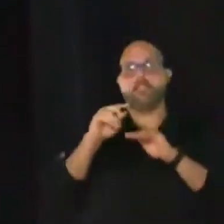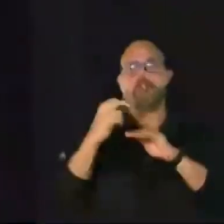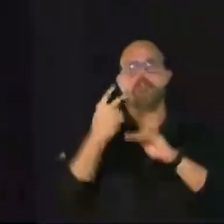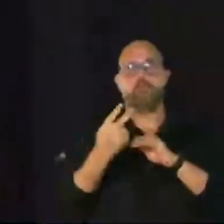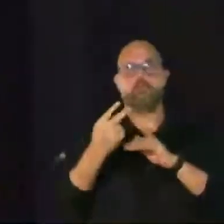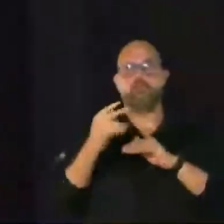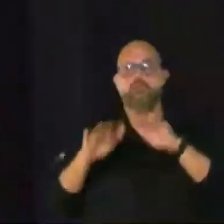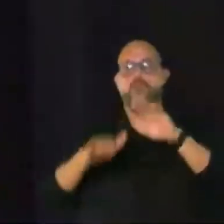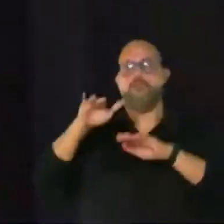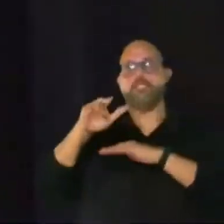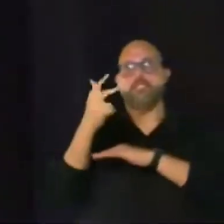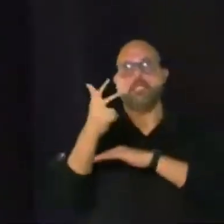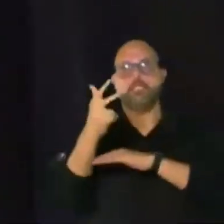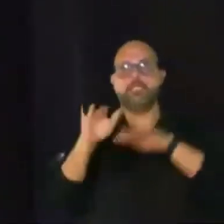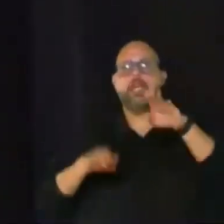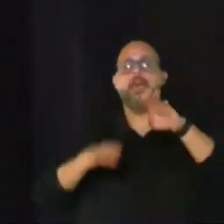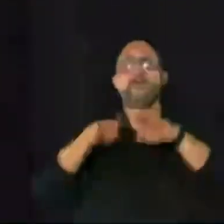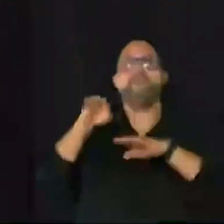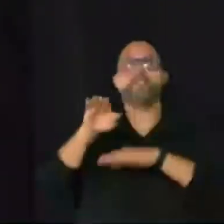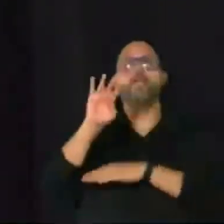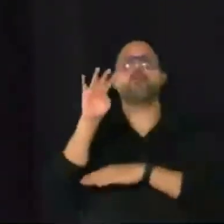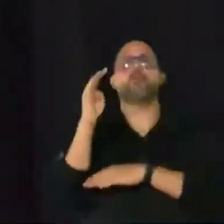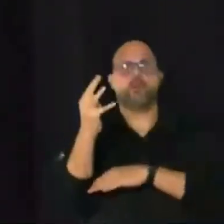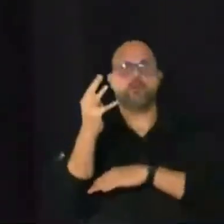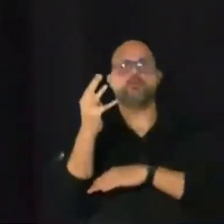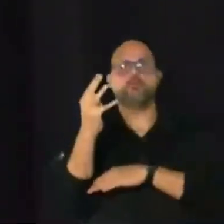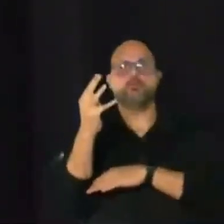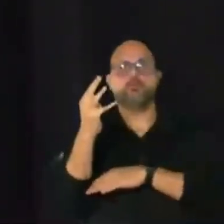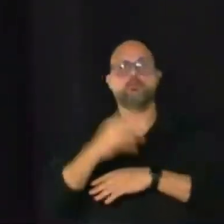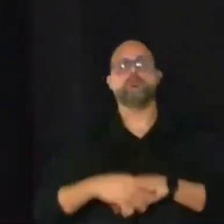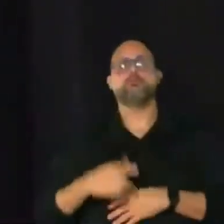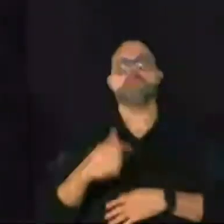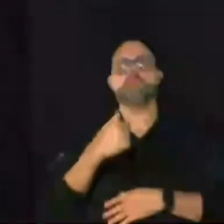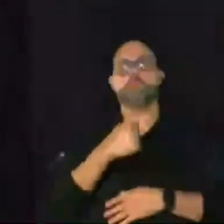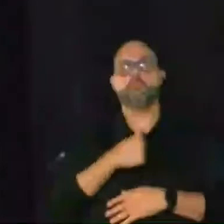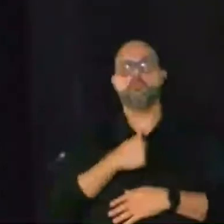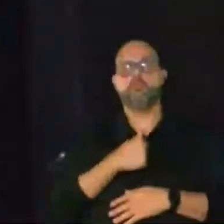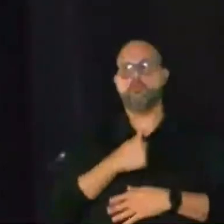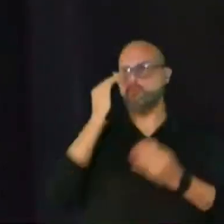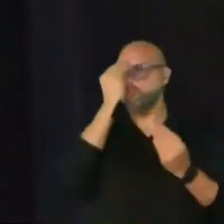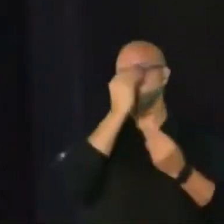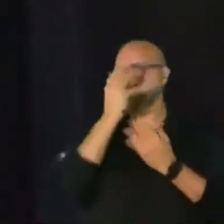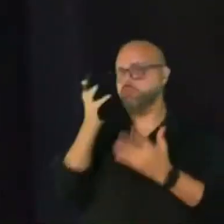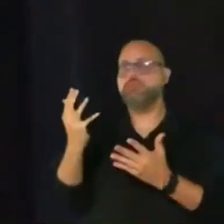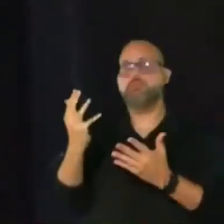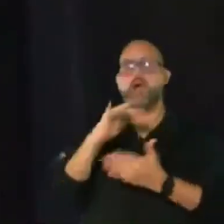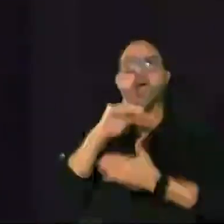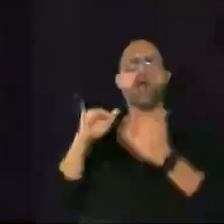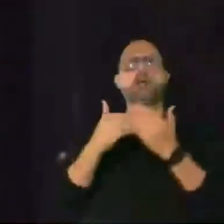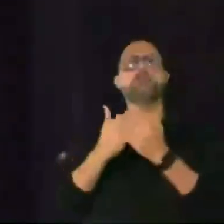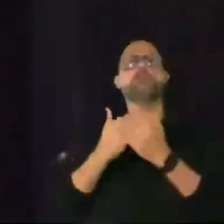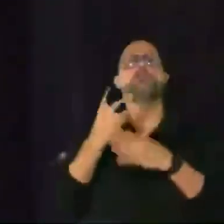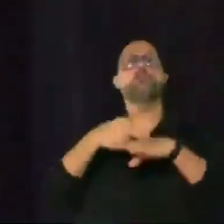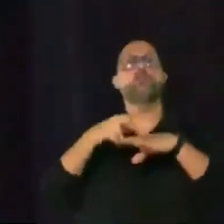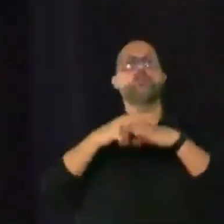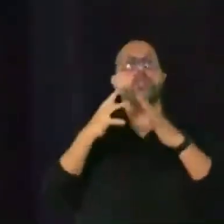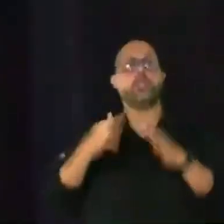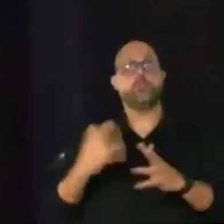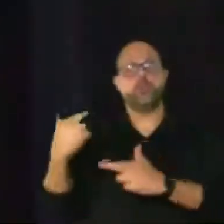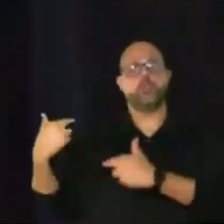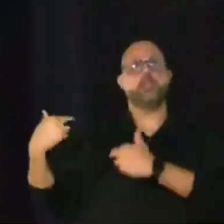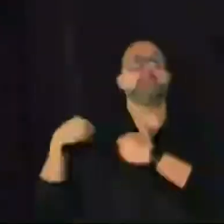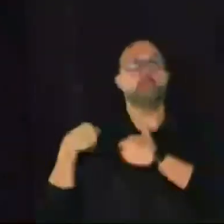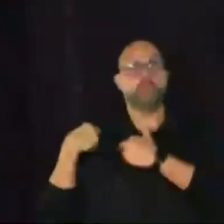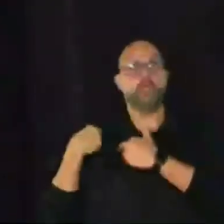4. Desde un principio le indiqué a todos mis ciudadanos que era una responsabilidad individual,